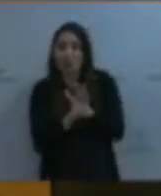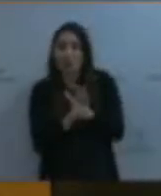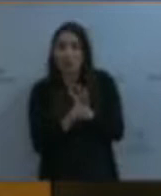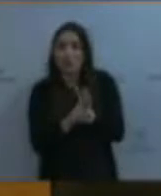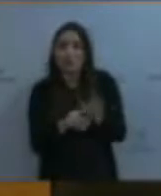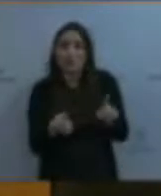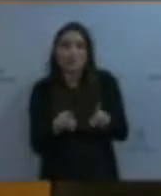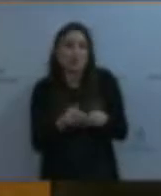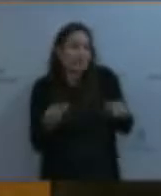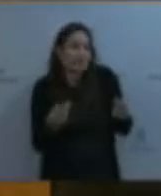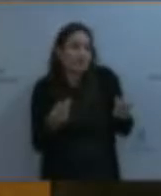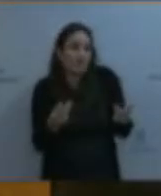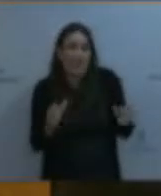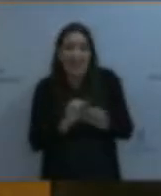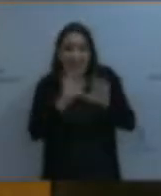mechero y sin gas.